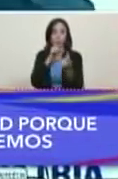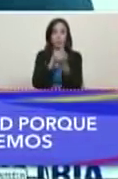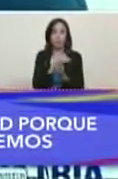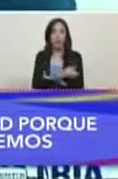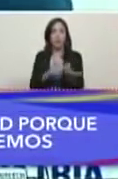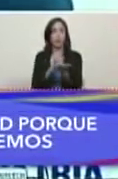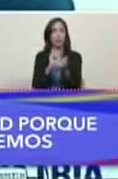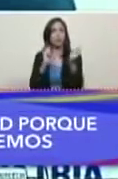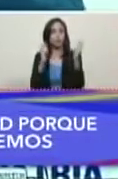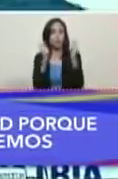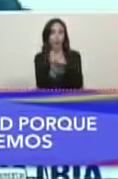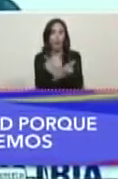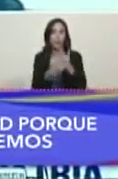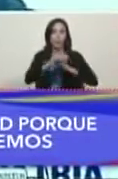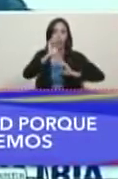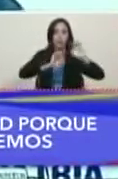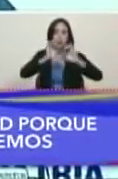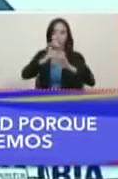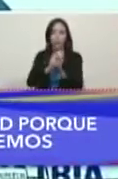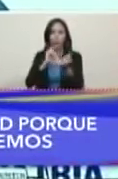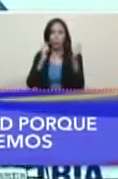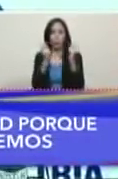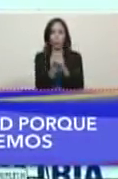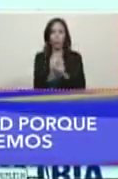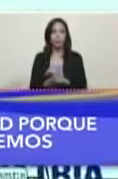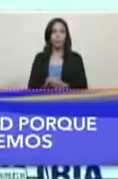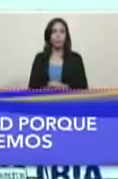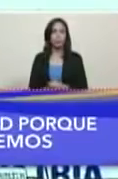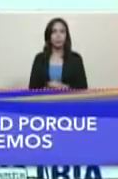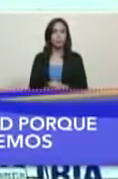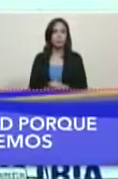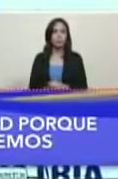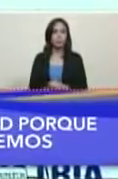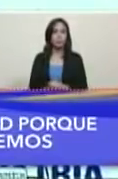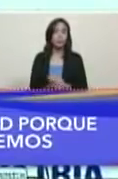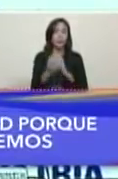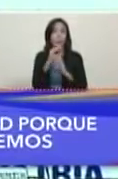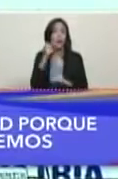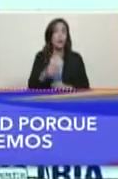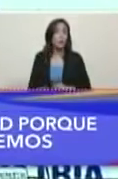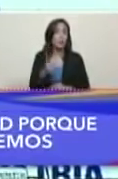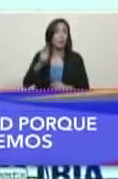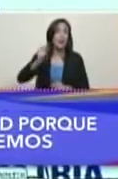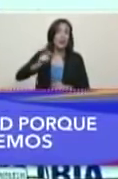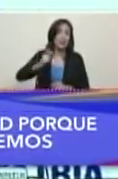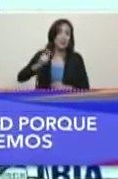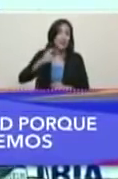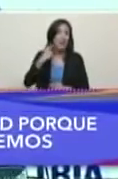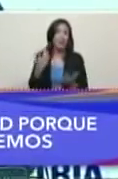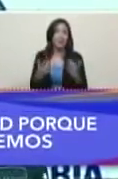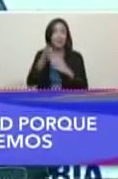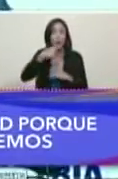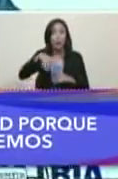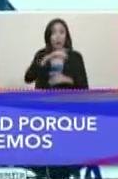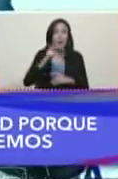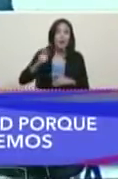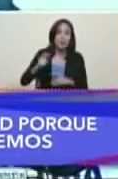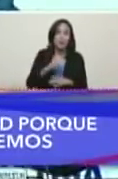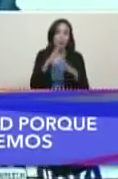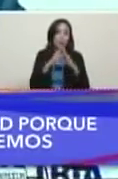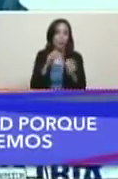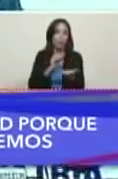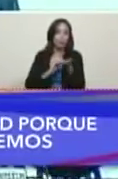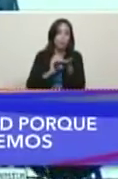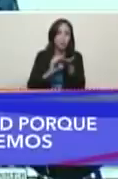viraje completo para tener el foco de las prioridades, necesidades del pueblo y dirigir